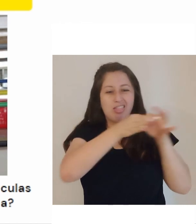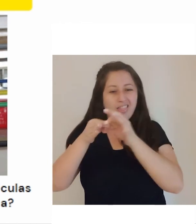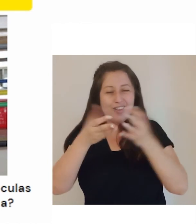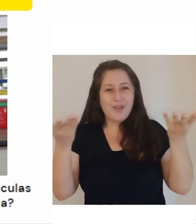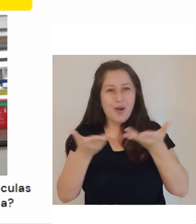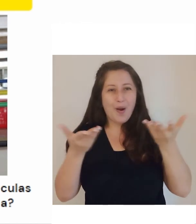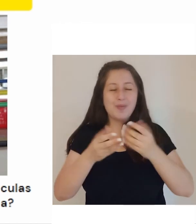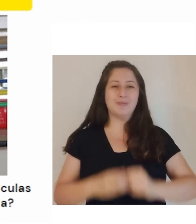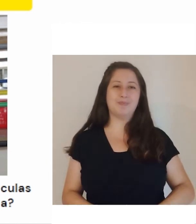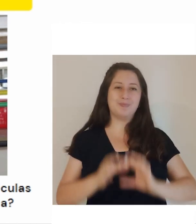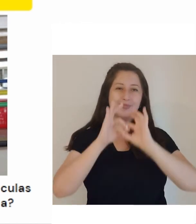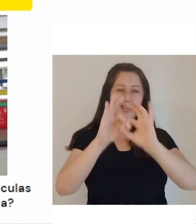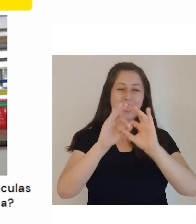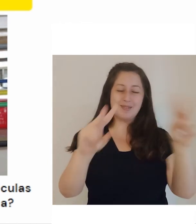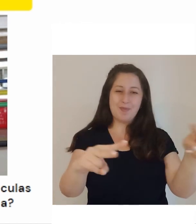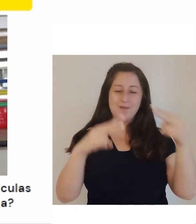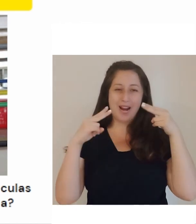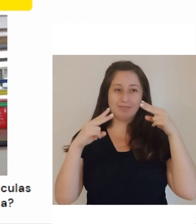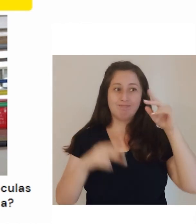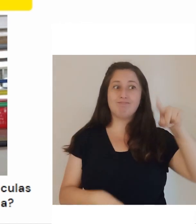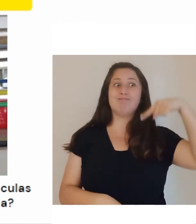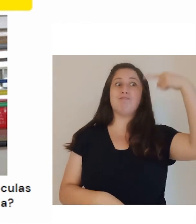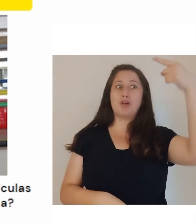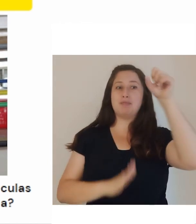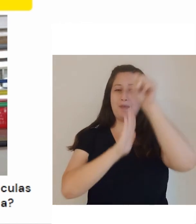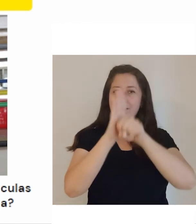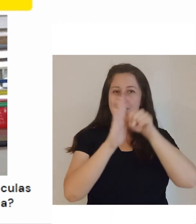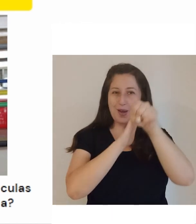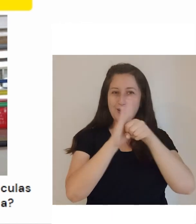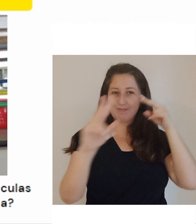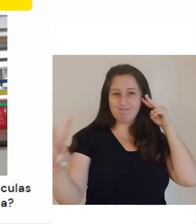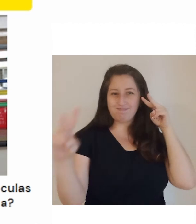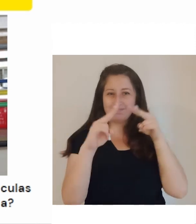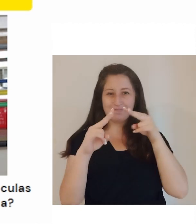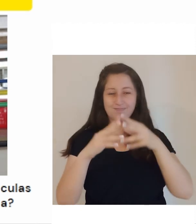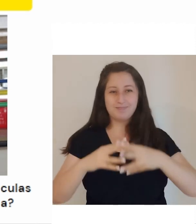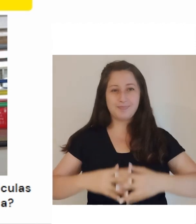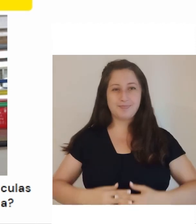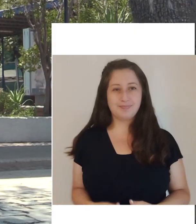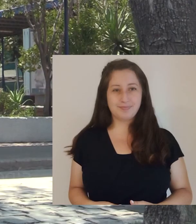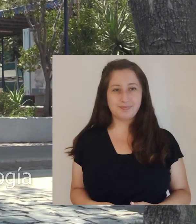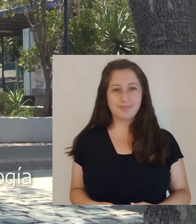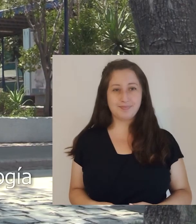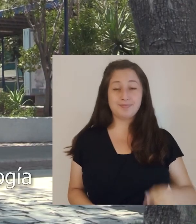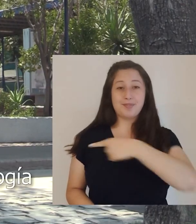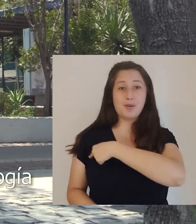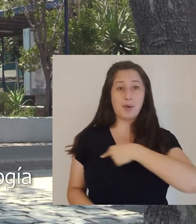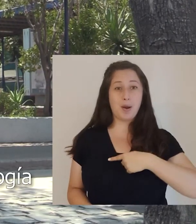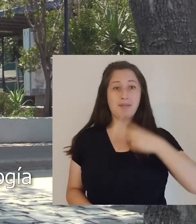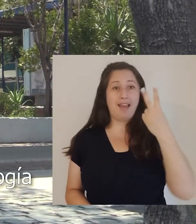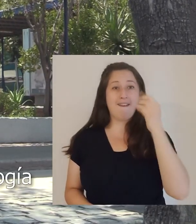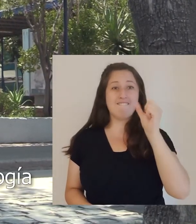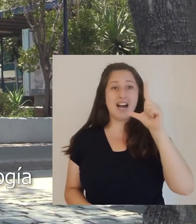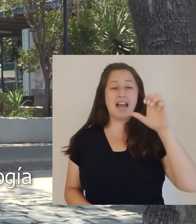Muchas gracias por ver y nos encontramos en otra videocápsula. Hasta la próxima. Mi